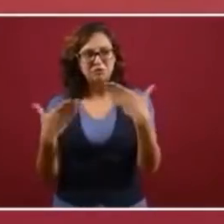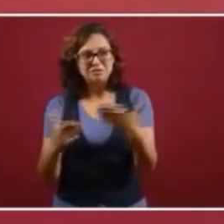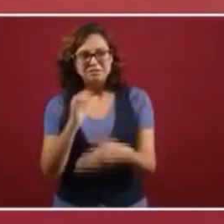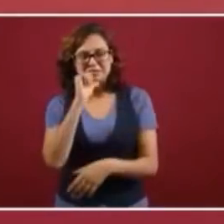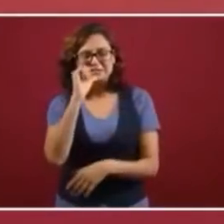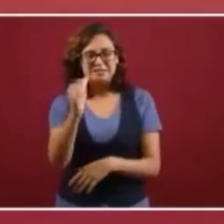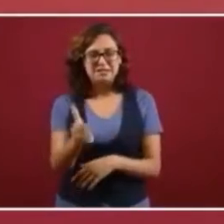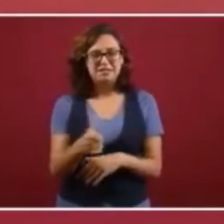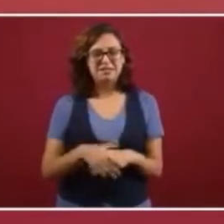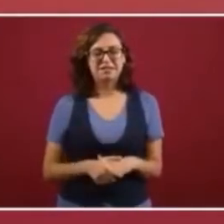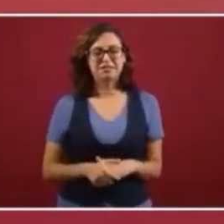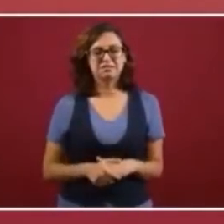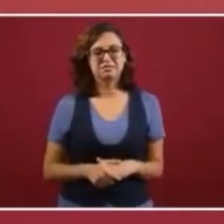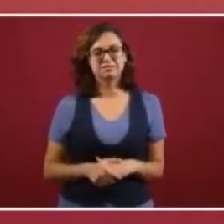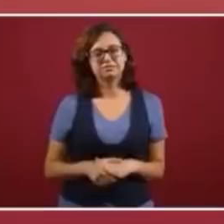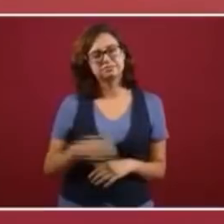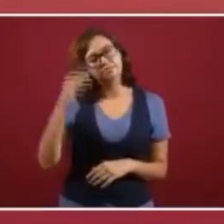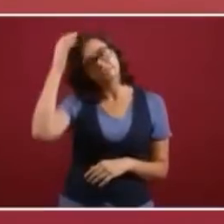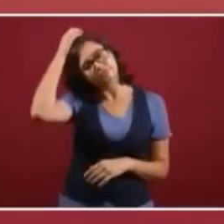Fíjese que tenía